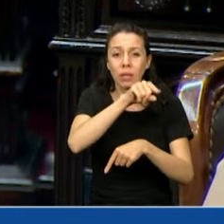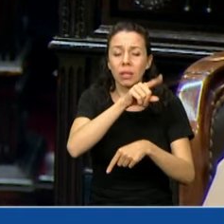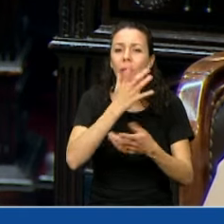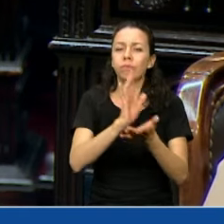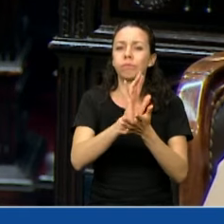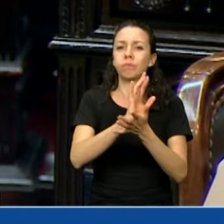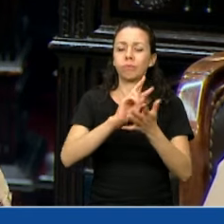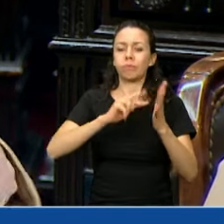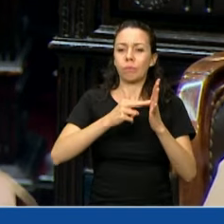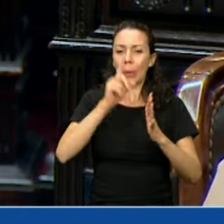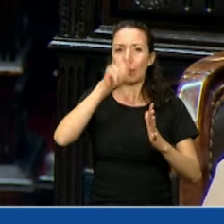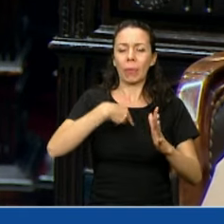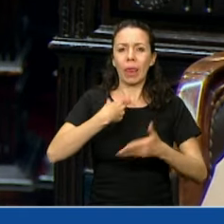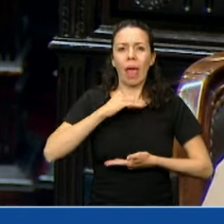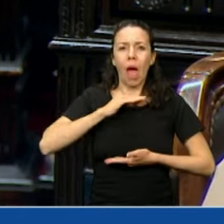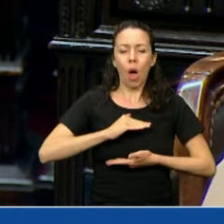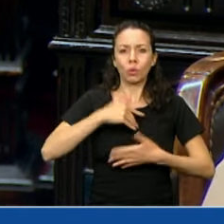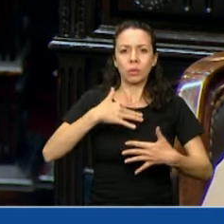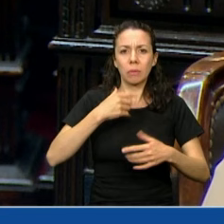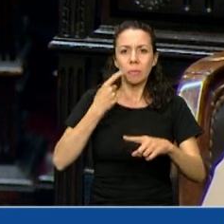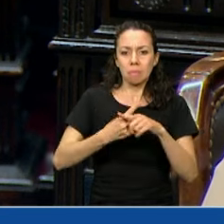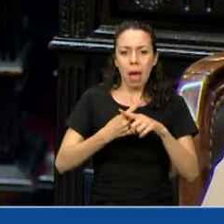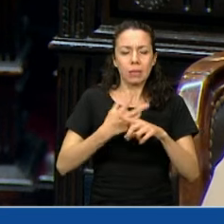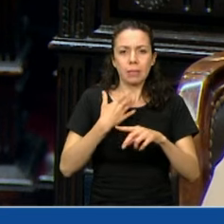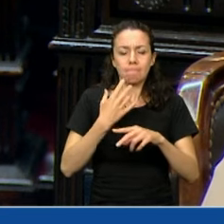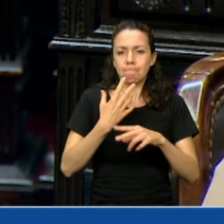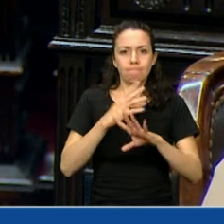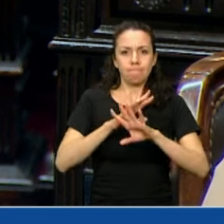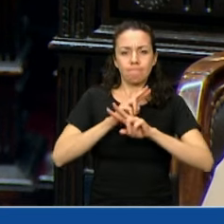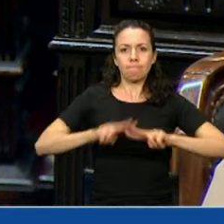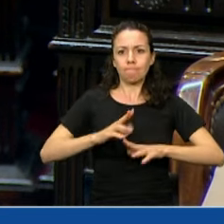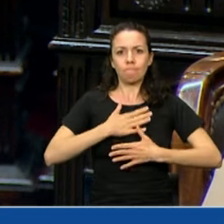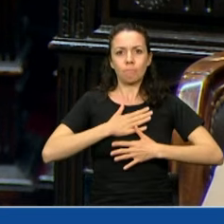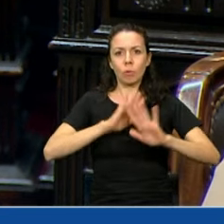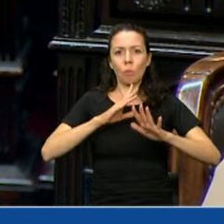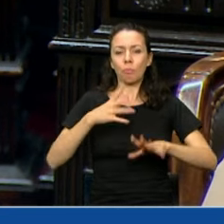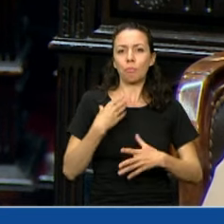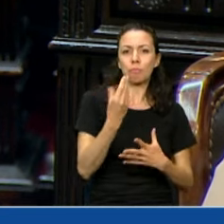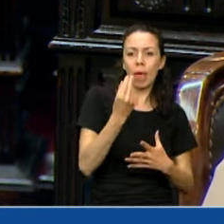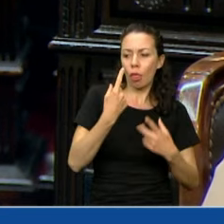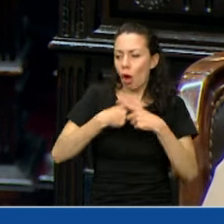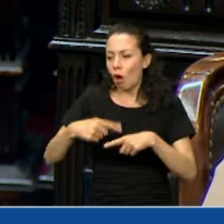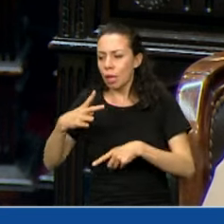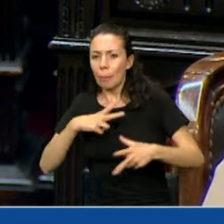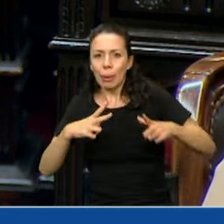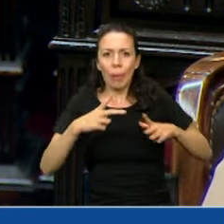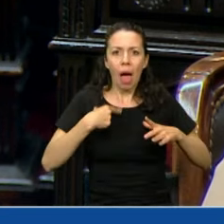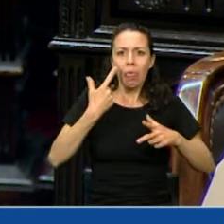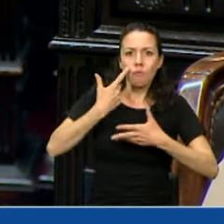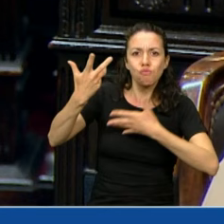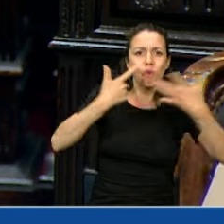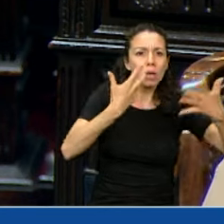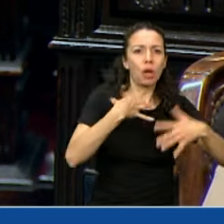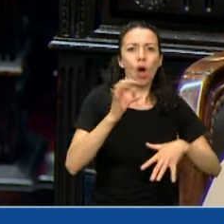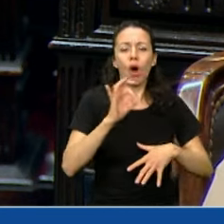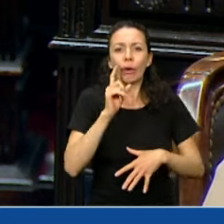afecta su autoestima es la autocensura por miedo a que se difundan cuestiones de su privacidad o se ponga en riesgo